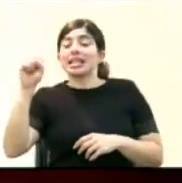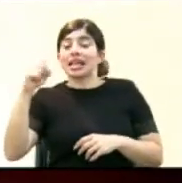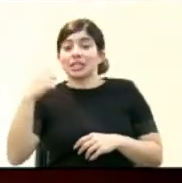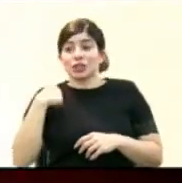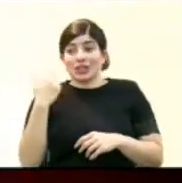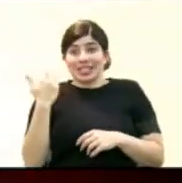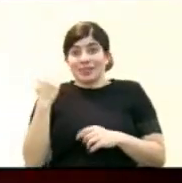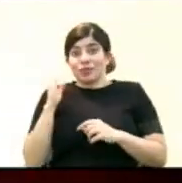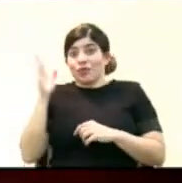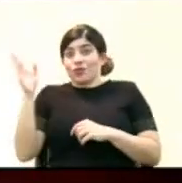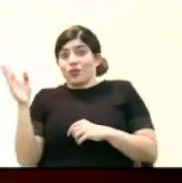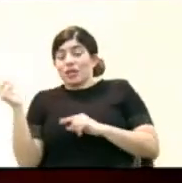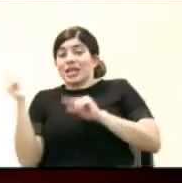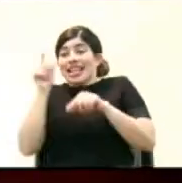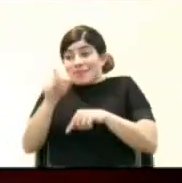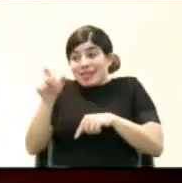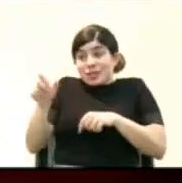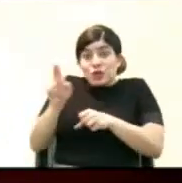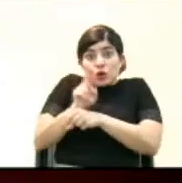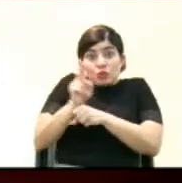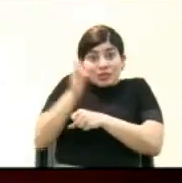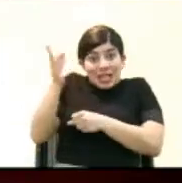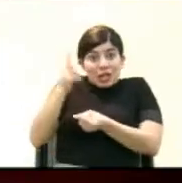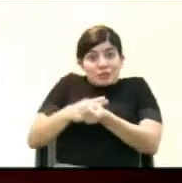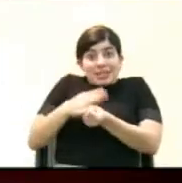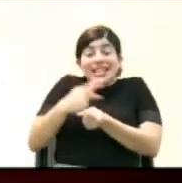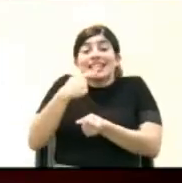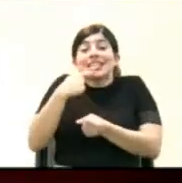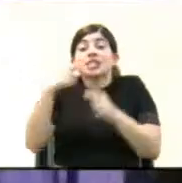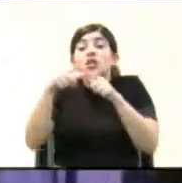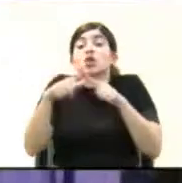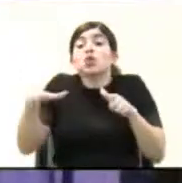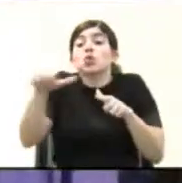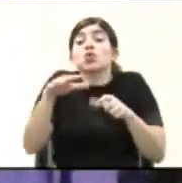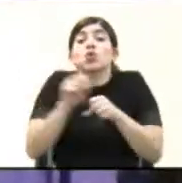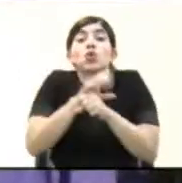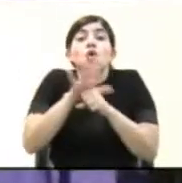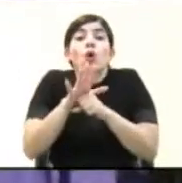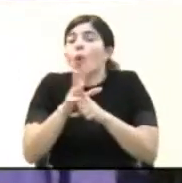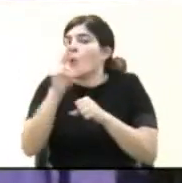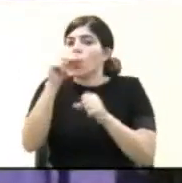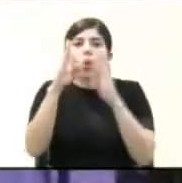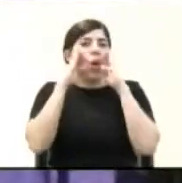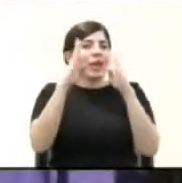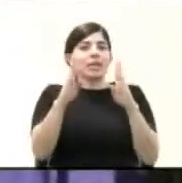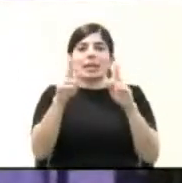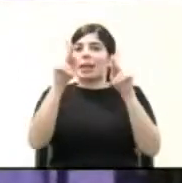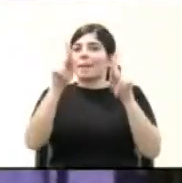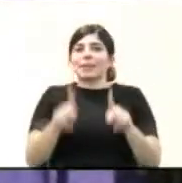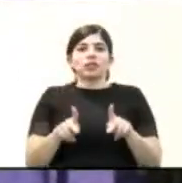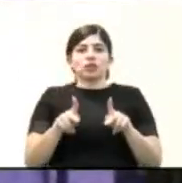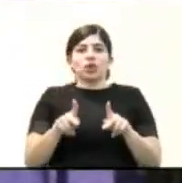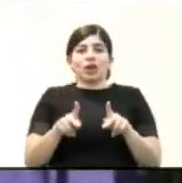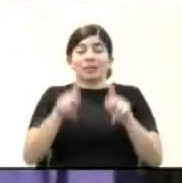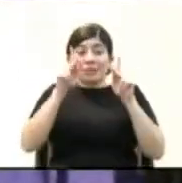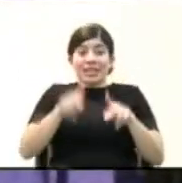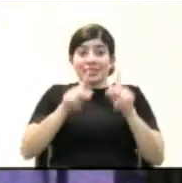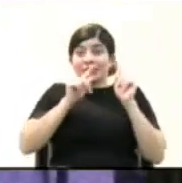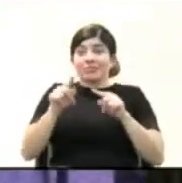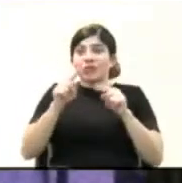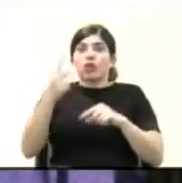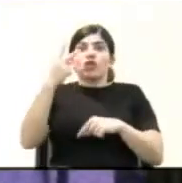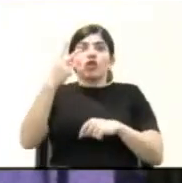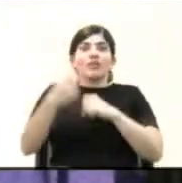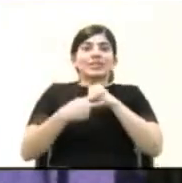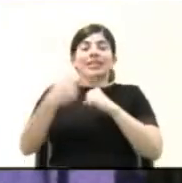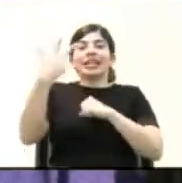y me cuentan los usuarios que, sobre todo en el área COVID, no se está atendiendo del todo a las personas que han ido 2, 3